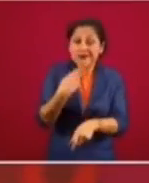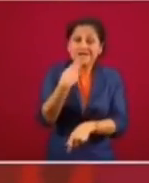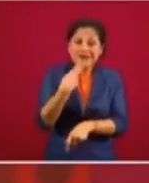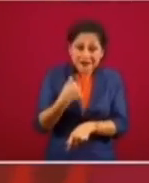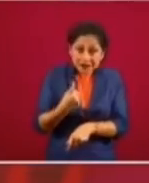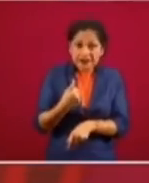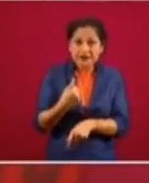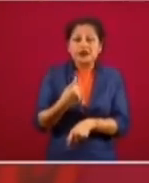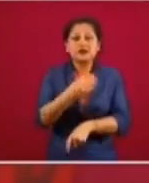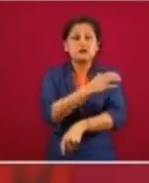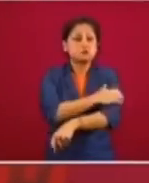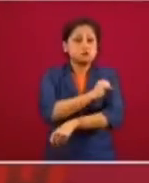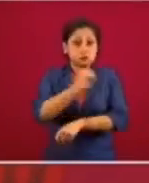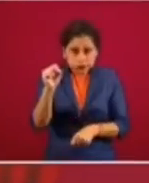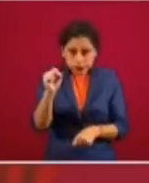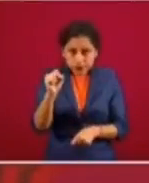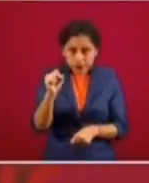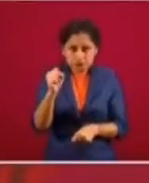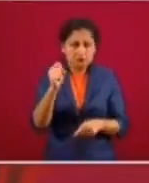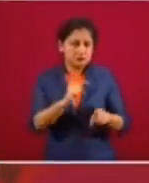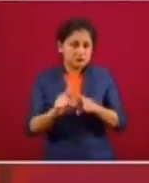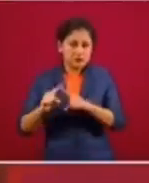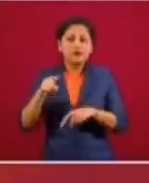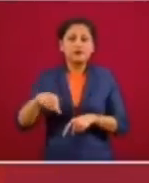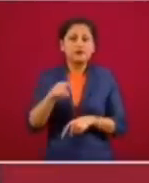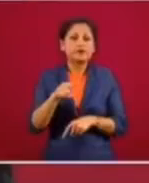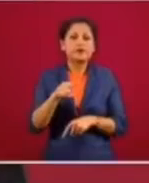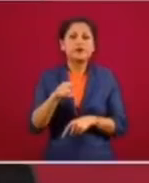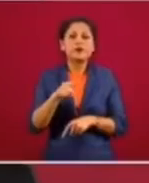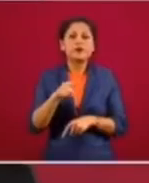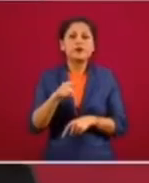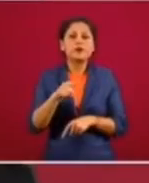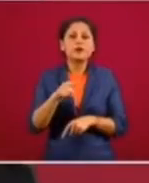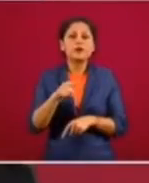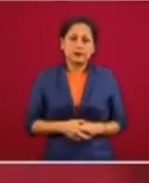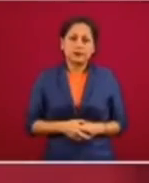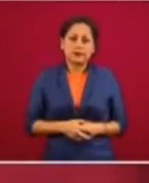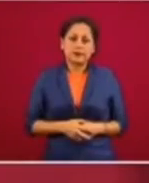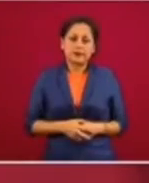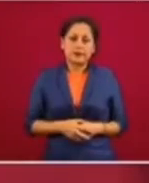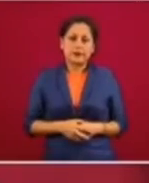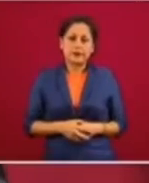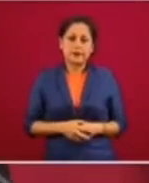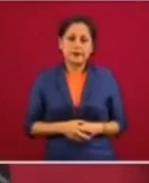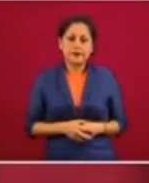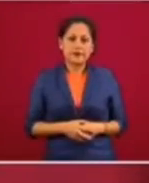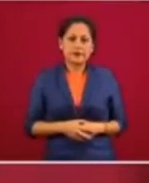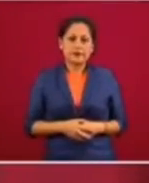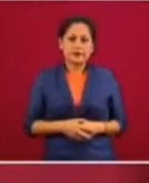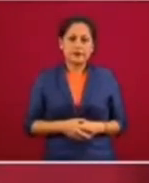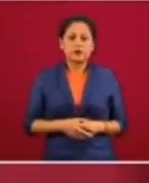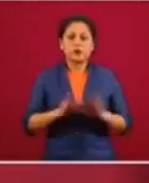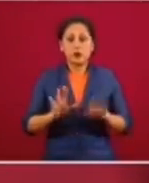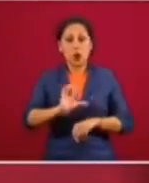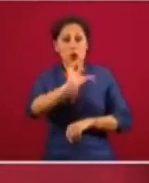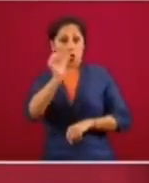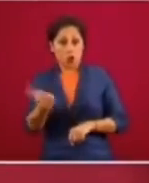diabetes, hipertensión, tienen que seguirse cuidando. En el resto del